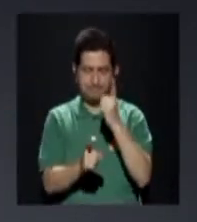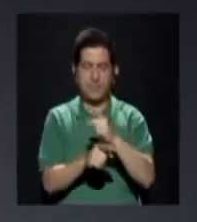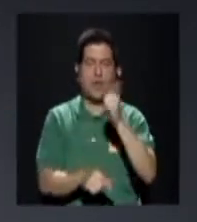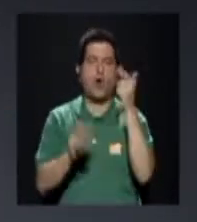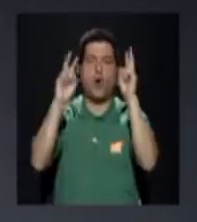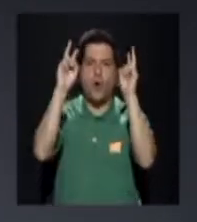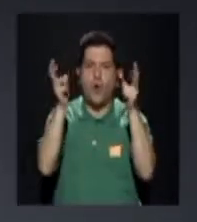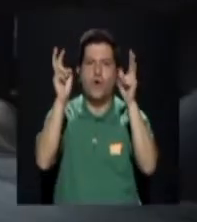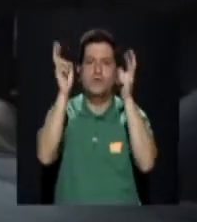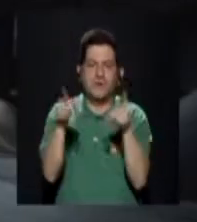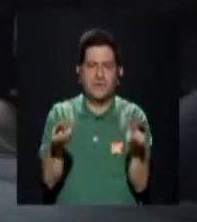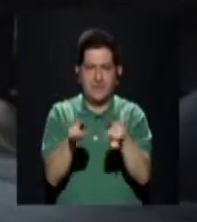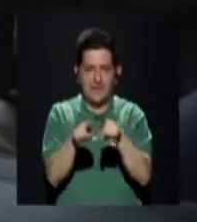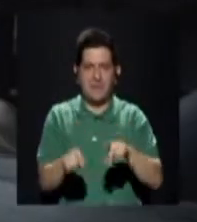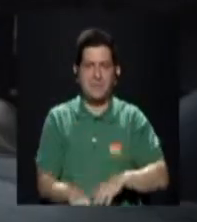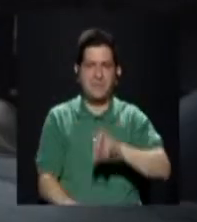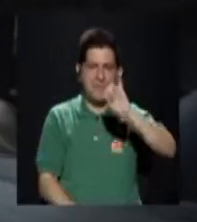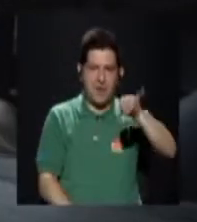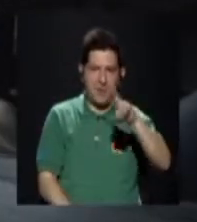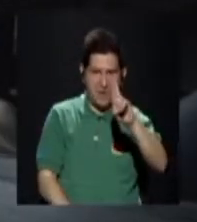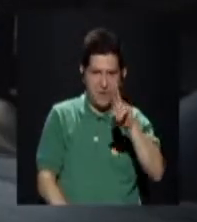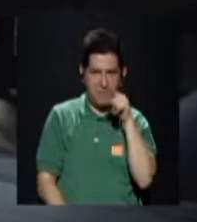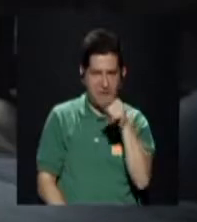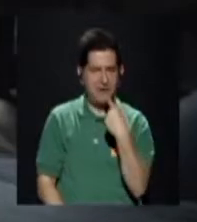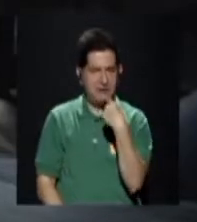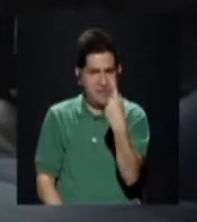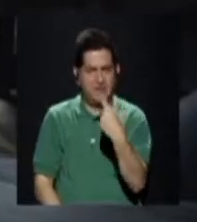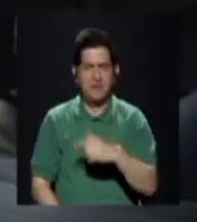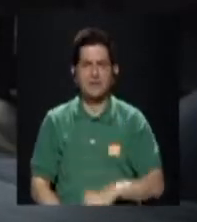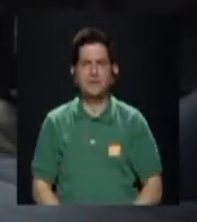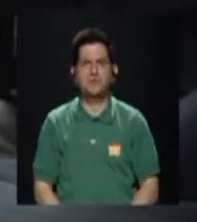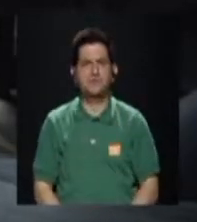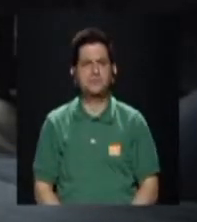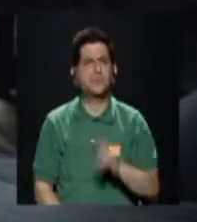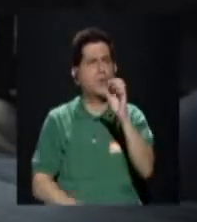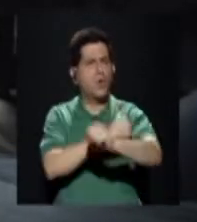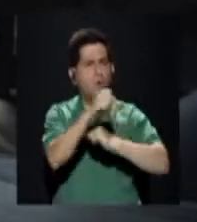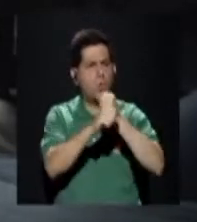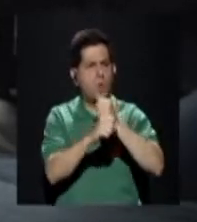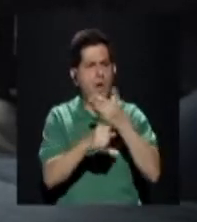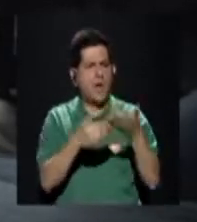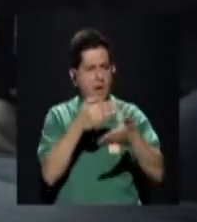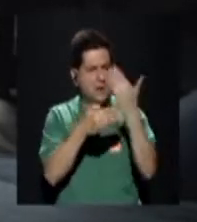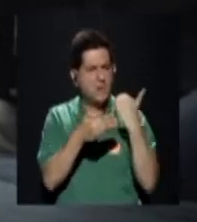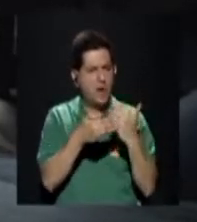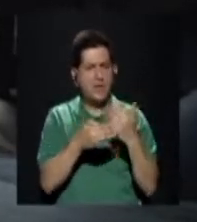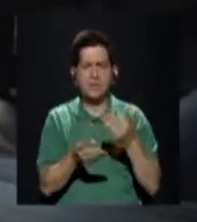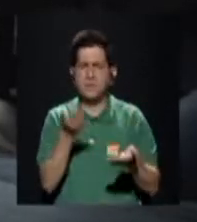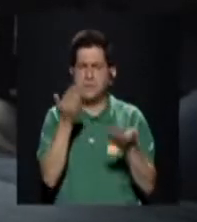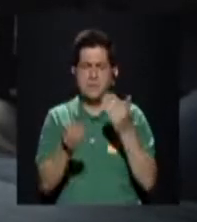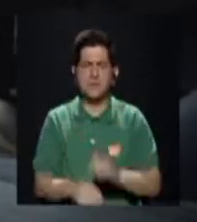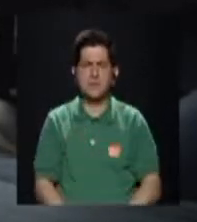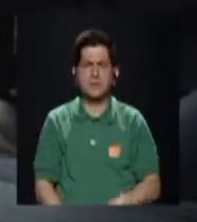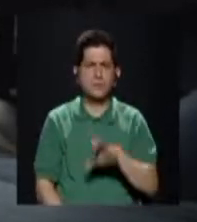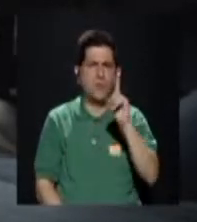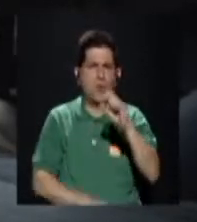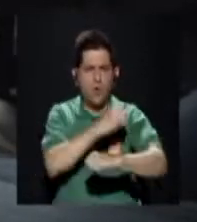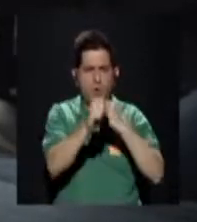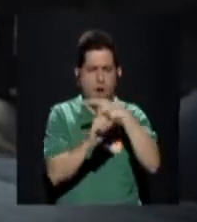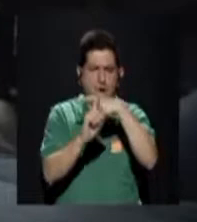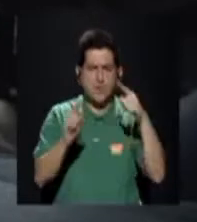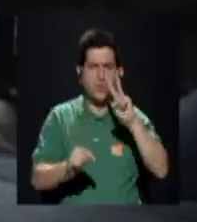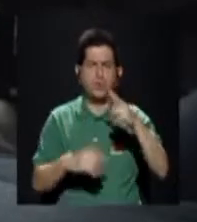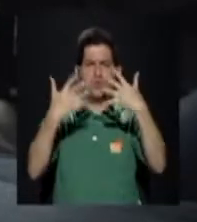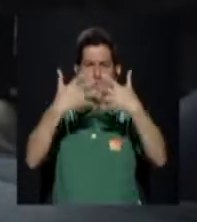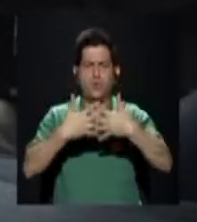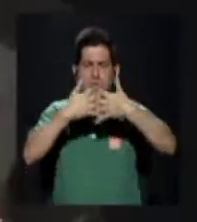que Juan Rafael, usted lo iba a tocar. Hace como un año y medio, 2 de las empresas telefónicas